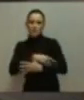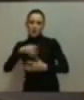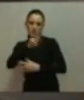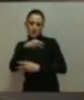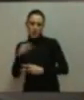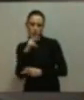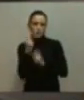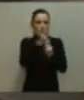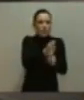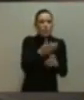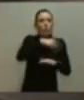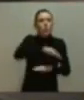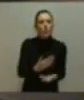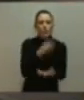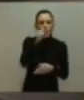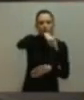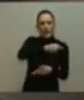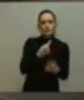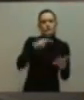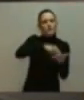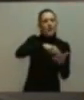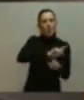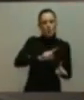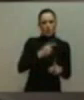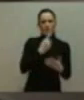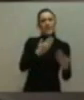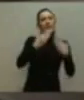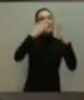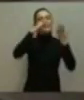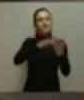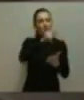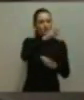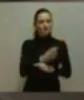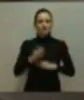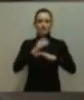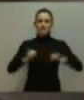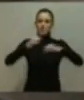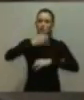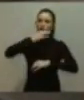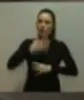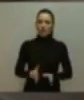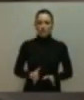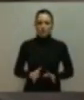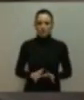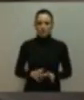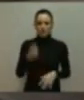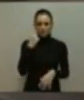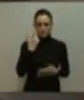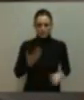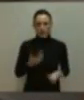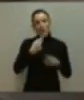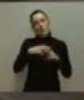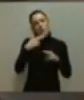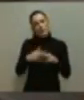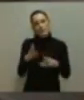les da 30 días, se le da las gracias al señor Menéndez cuando comparece ante esta Cámara. Fíjese, las políticas de austeridad, y este